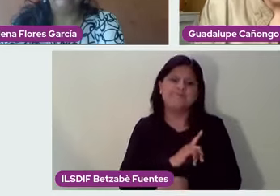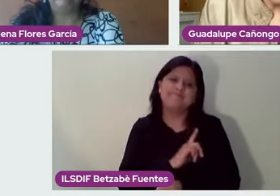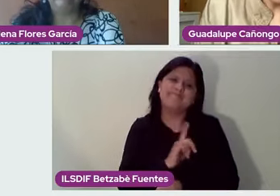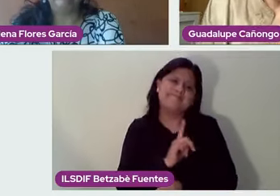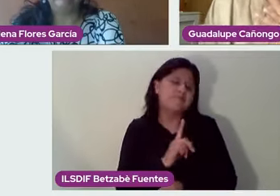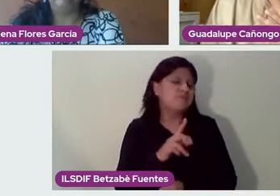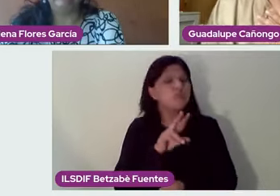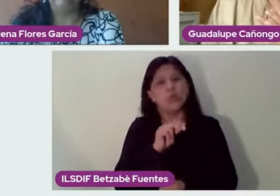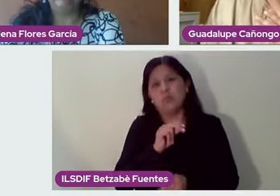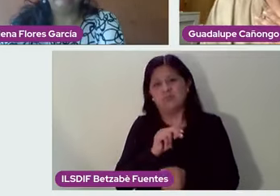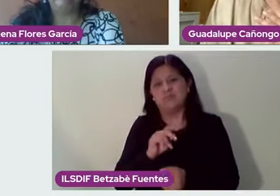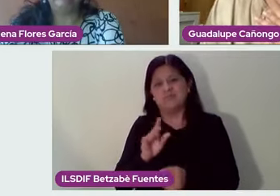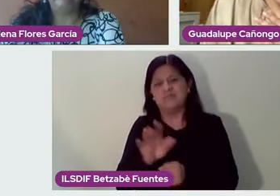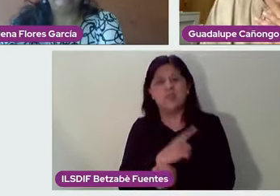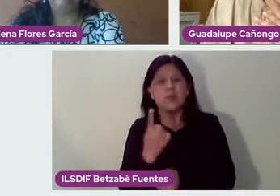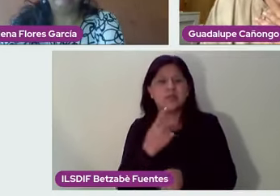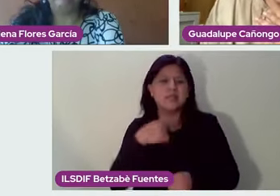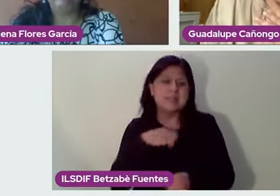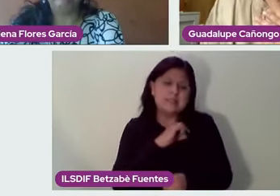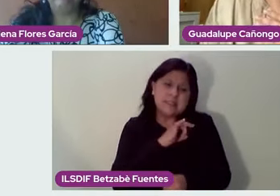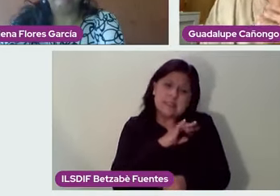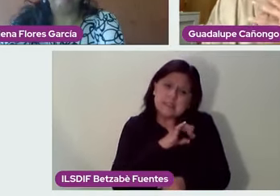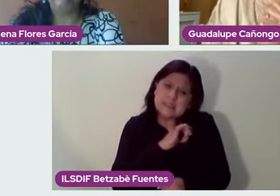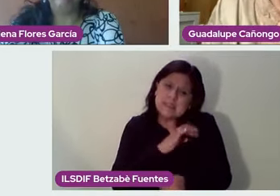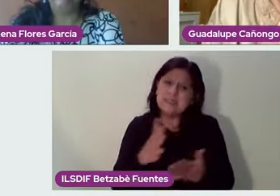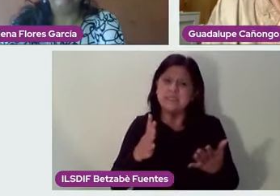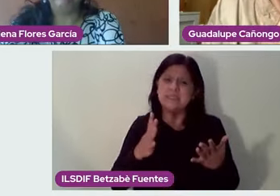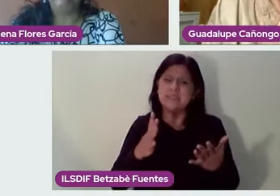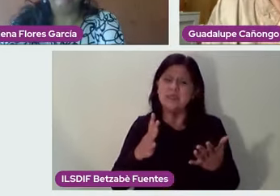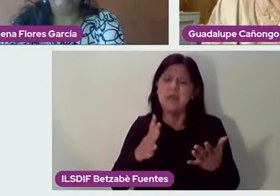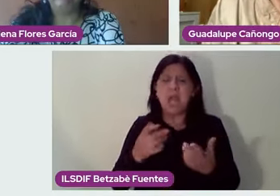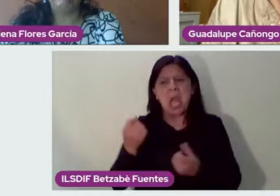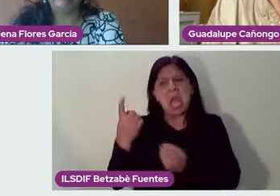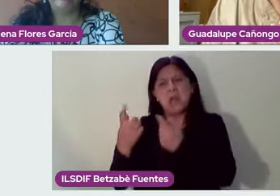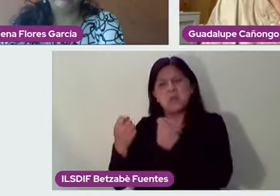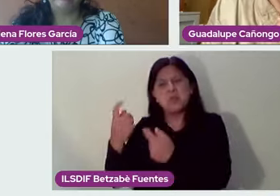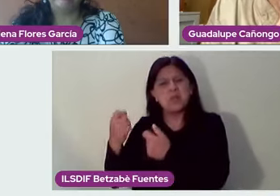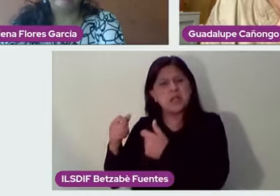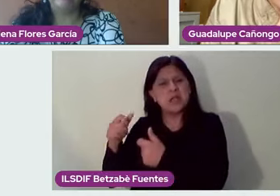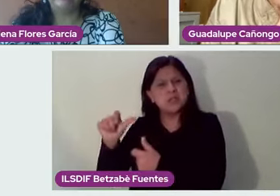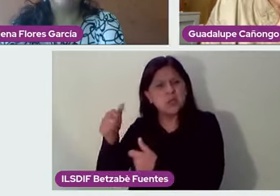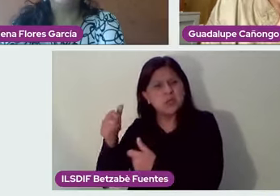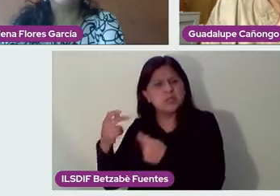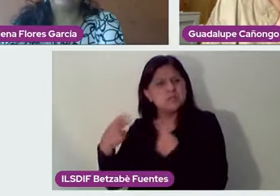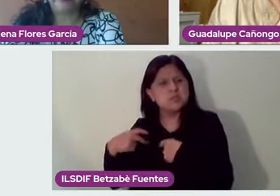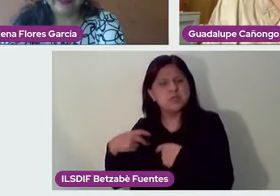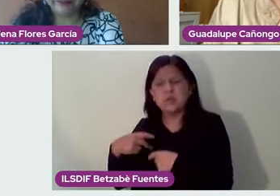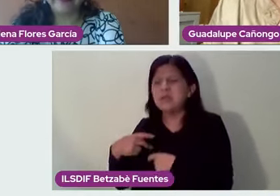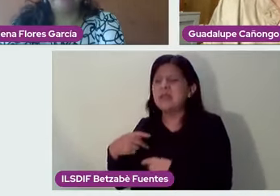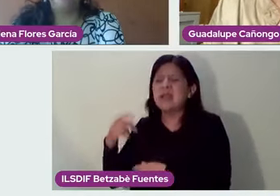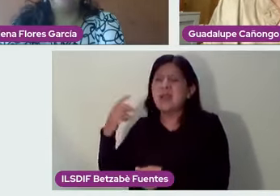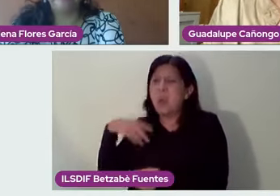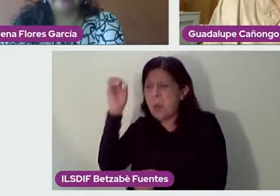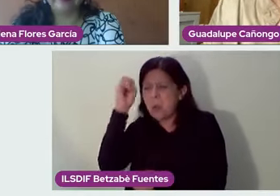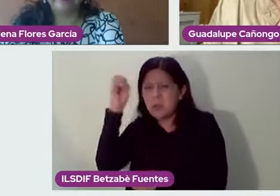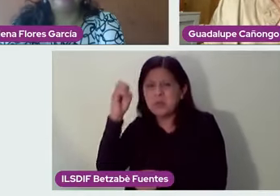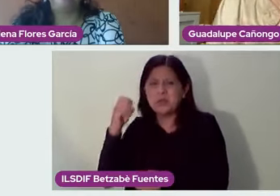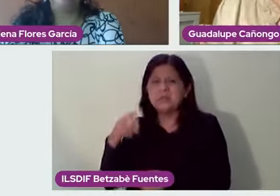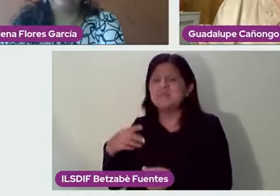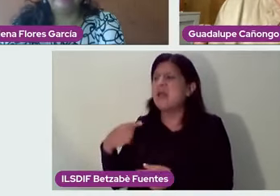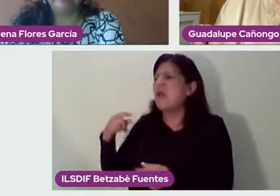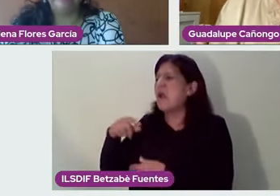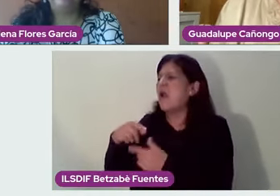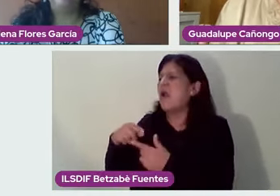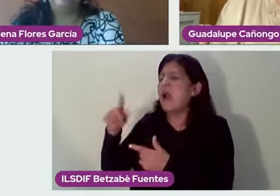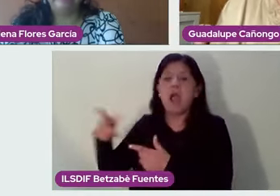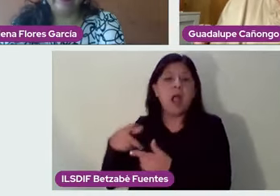da terror, porque he escuchado información espantosa de que te roban, te asaltan, ¿no? Y